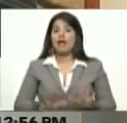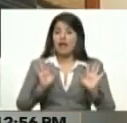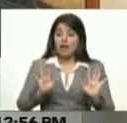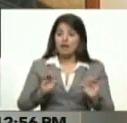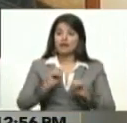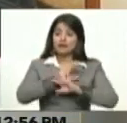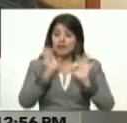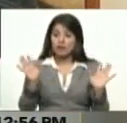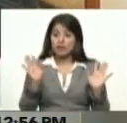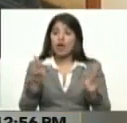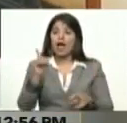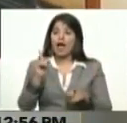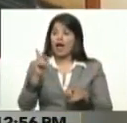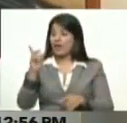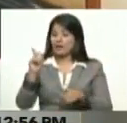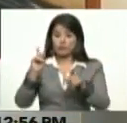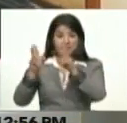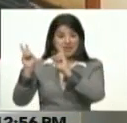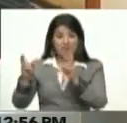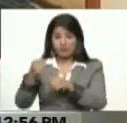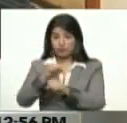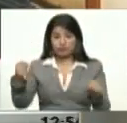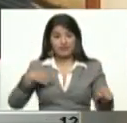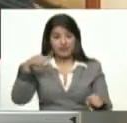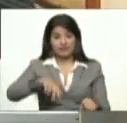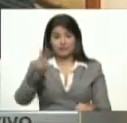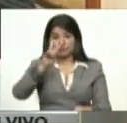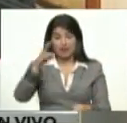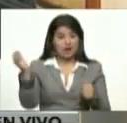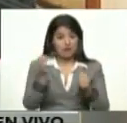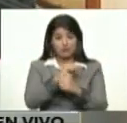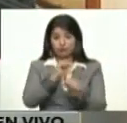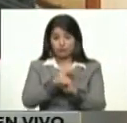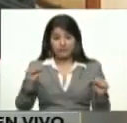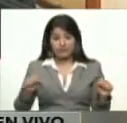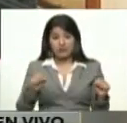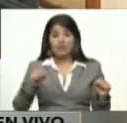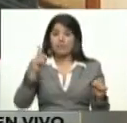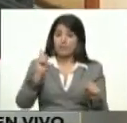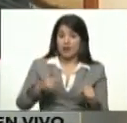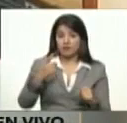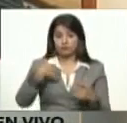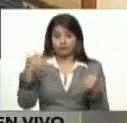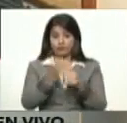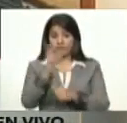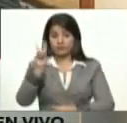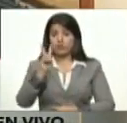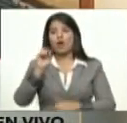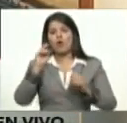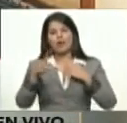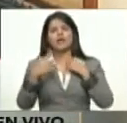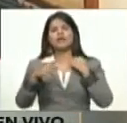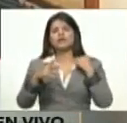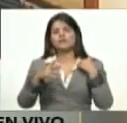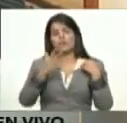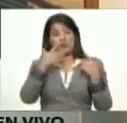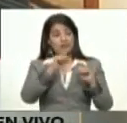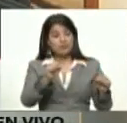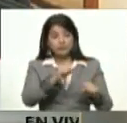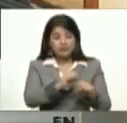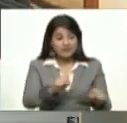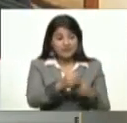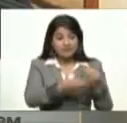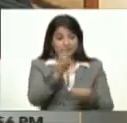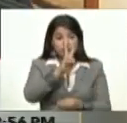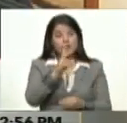imposible generar en Venezuela y que sean también necesarios para el país, bueno, se le otorgarán divisas, pero